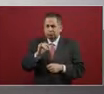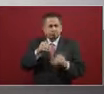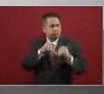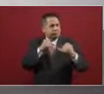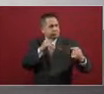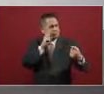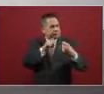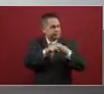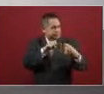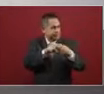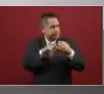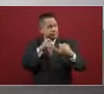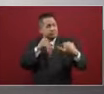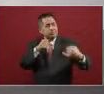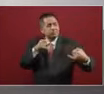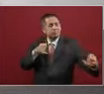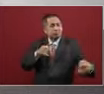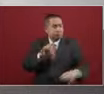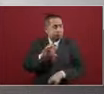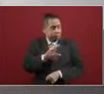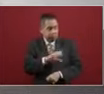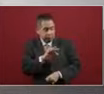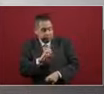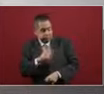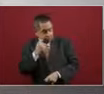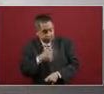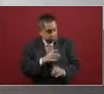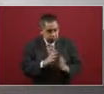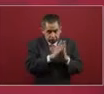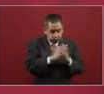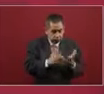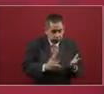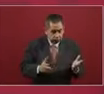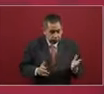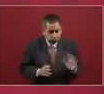Federal de Electricidad, que se están licitando